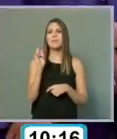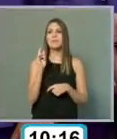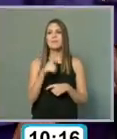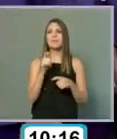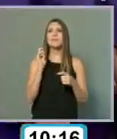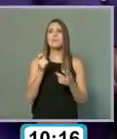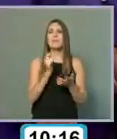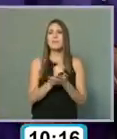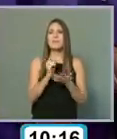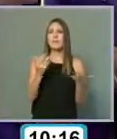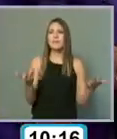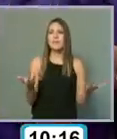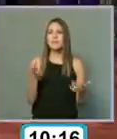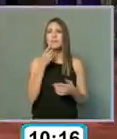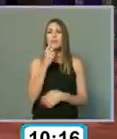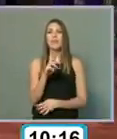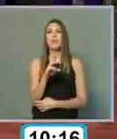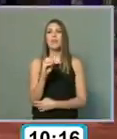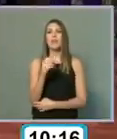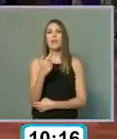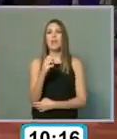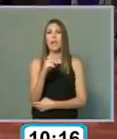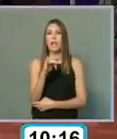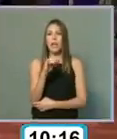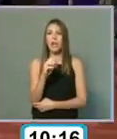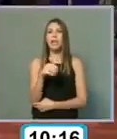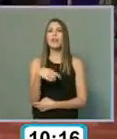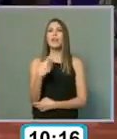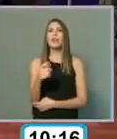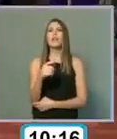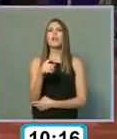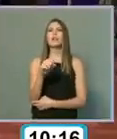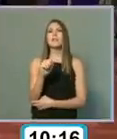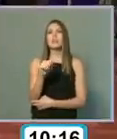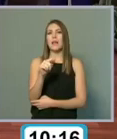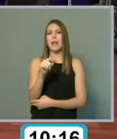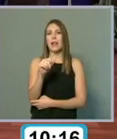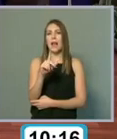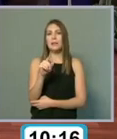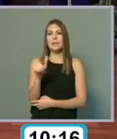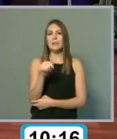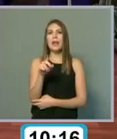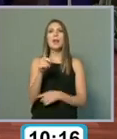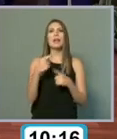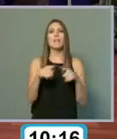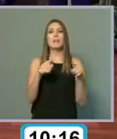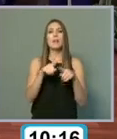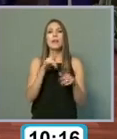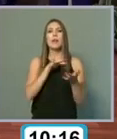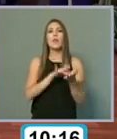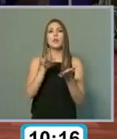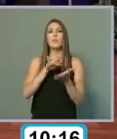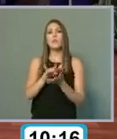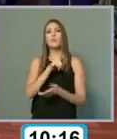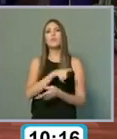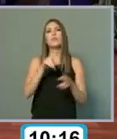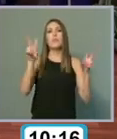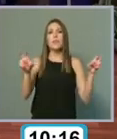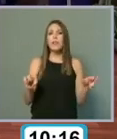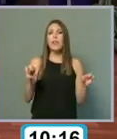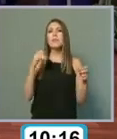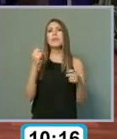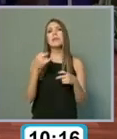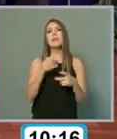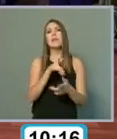compositores? Cuéntenos. Rogelio Salazar, Salvador Aponte, entre muchos varios que nos han apoyado con sus temas, nos han dado la oportunidad de